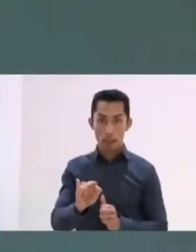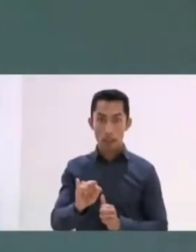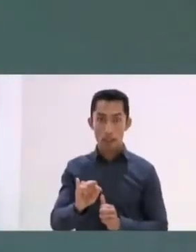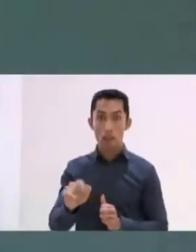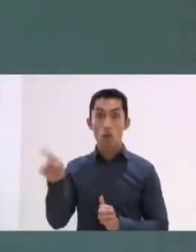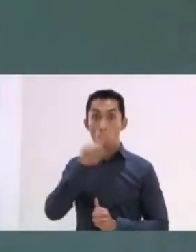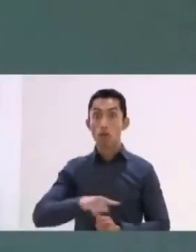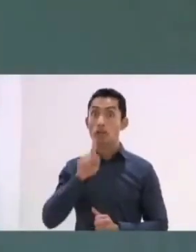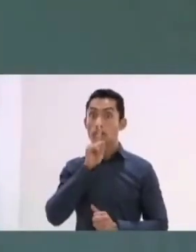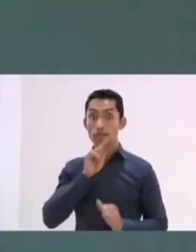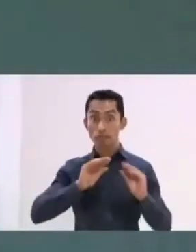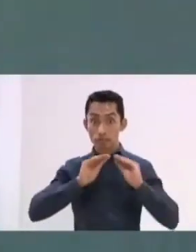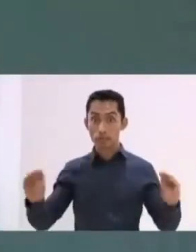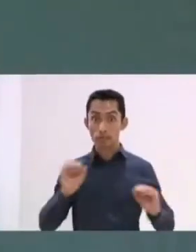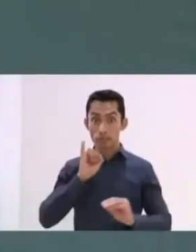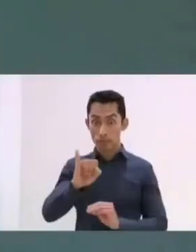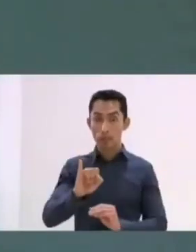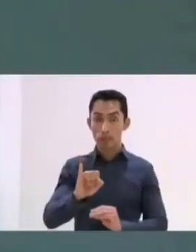¿Van a guardar silencio?